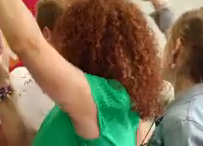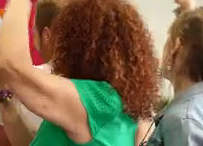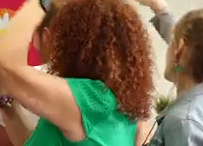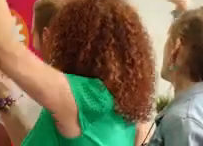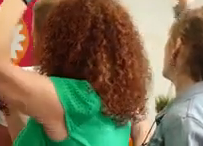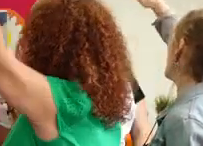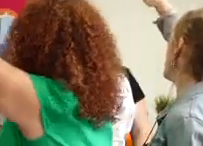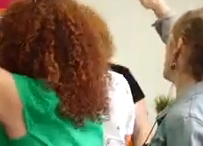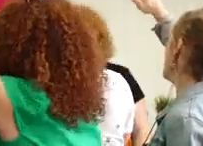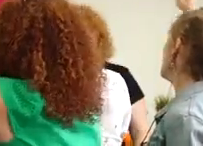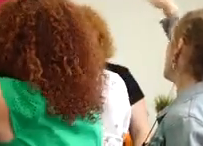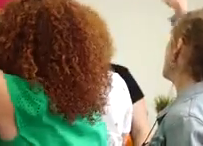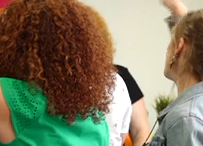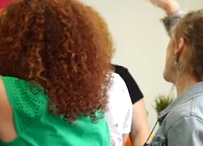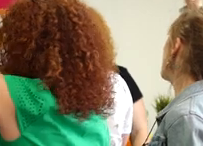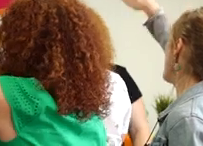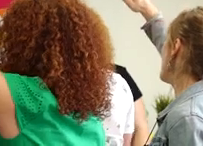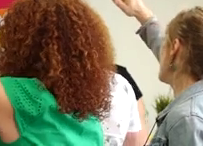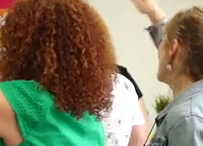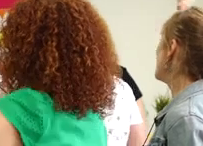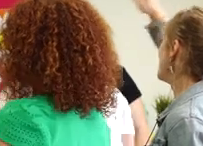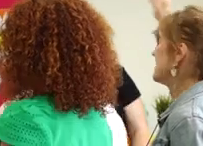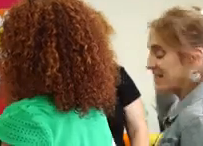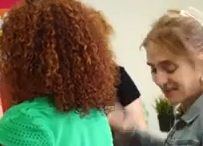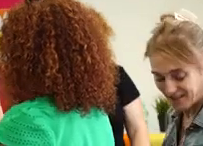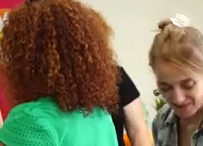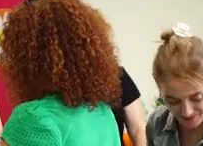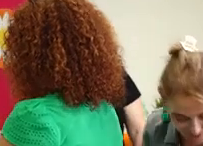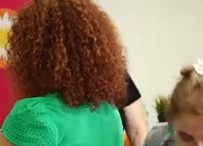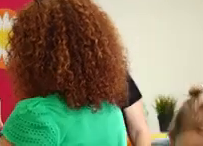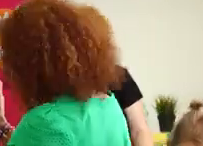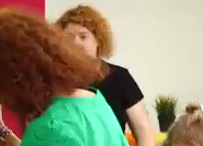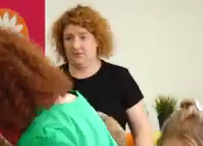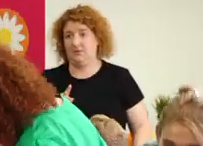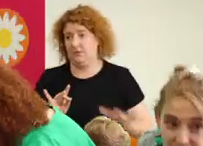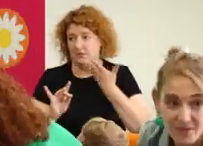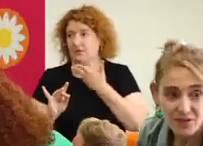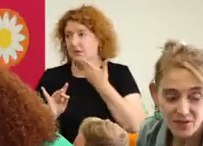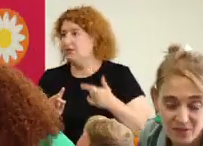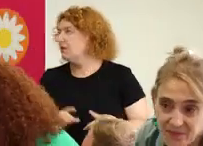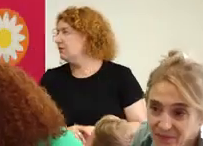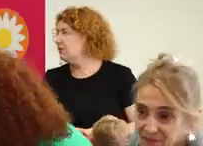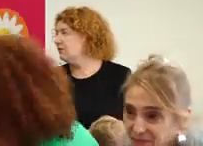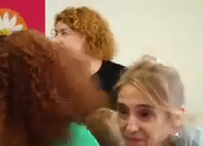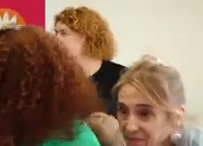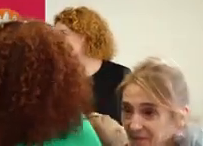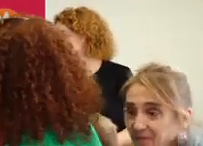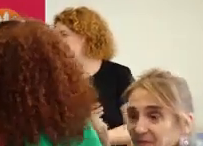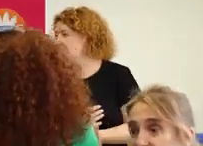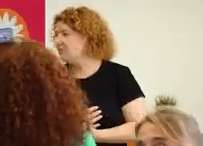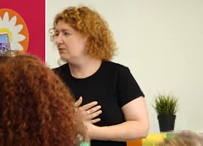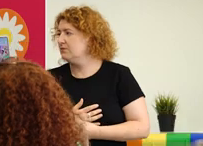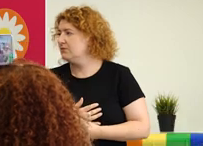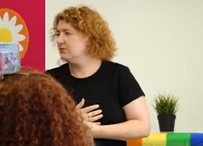Y además, desde aquí le digo... A tantos chicos que se han tenido que esconder el